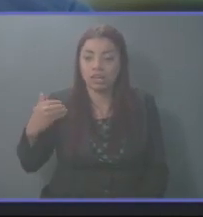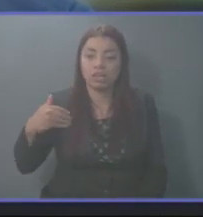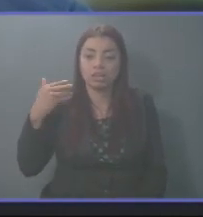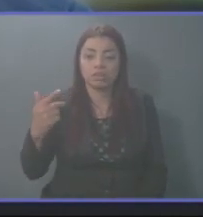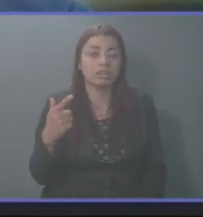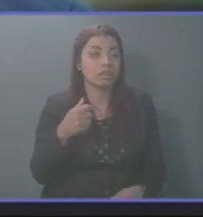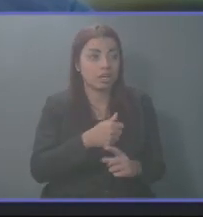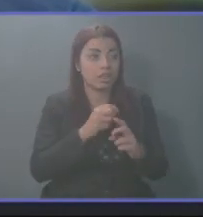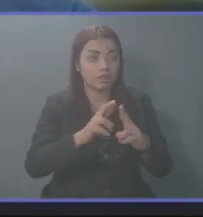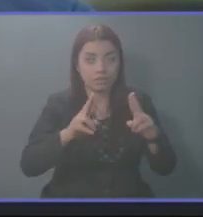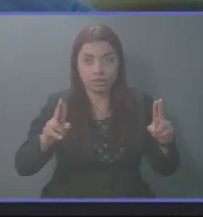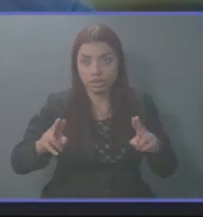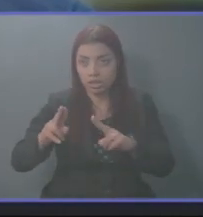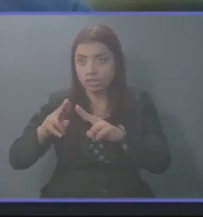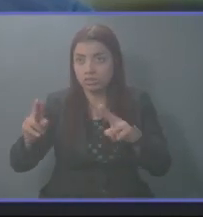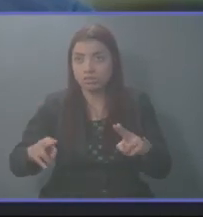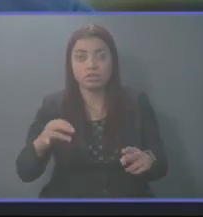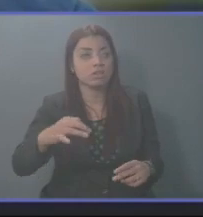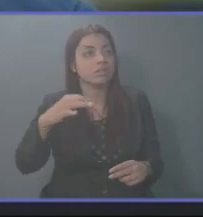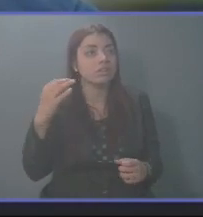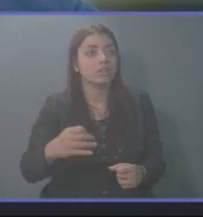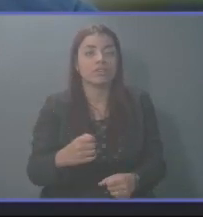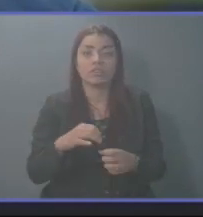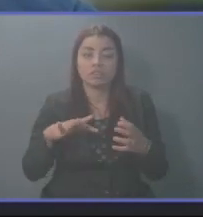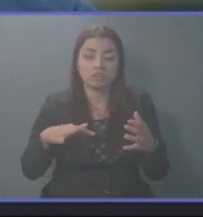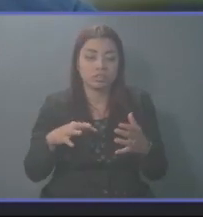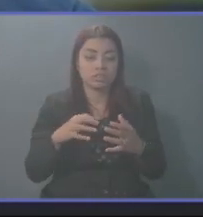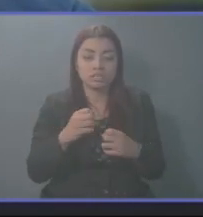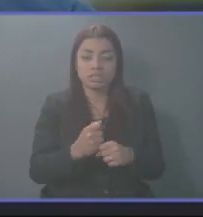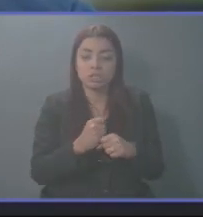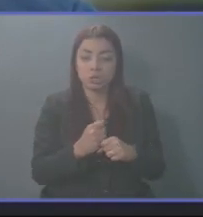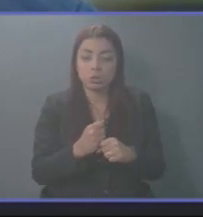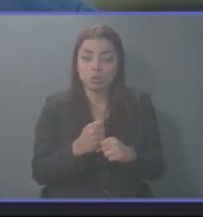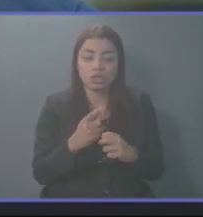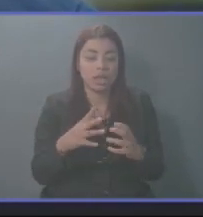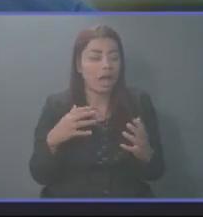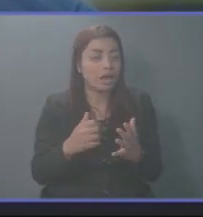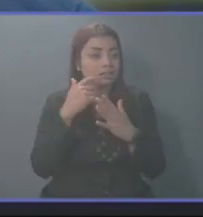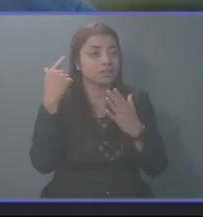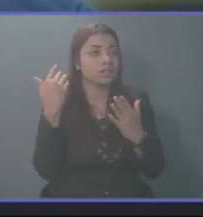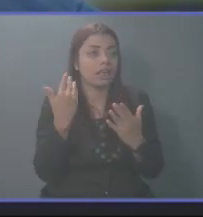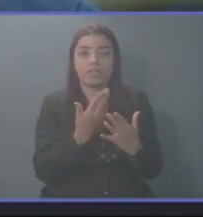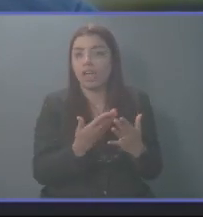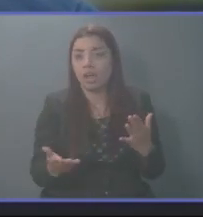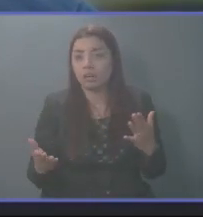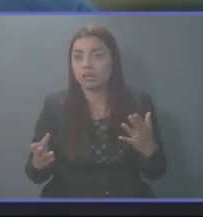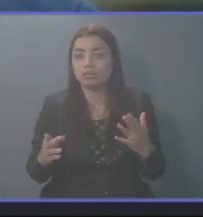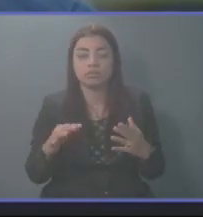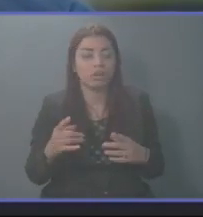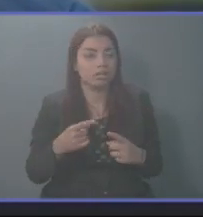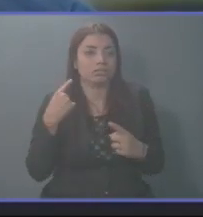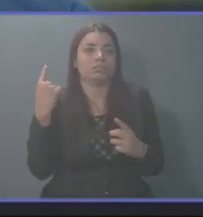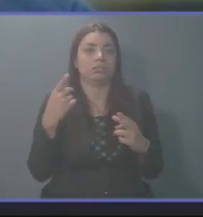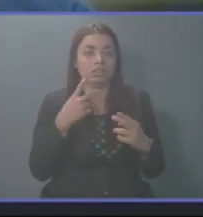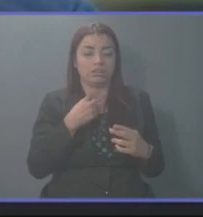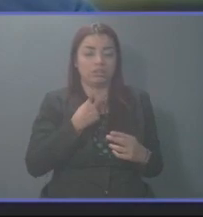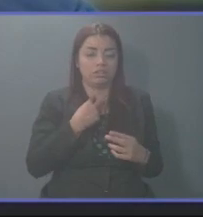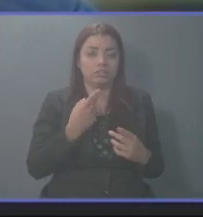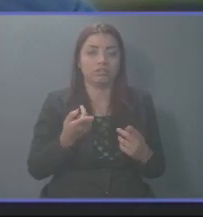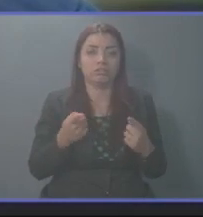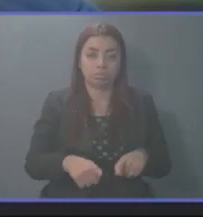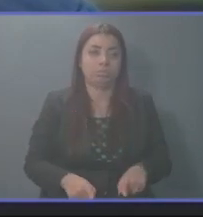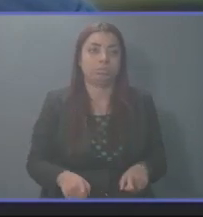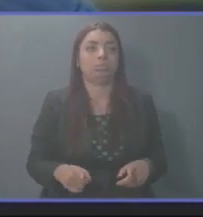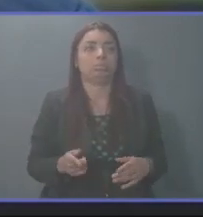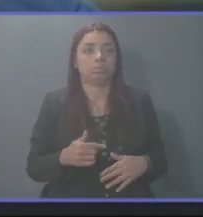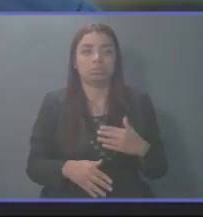Cada federación debe gestionar un seguro contra accidentes y de vida y establecer la misma cobertura a las delegaciones nacionales cuando éstas